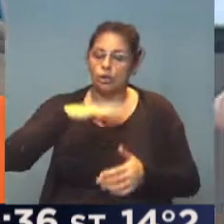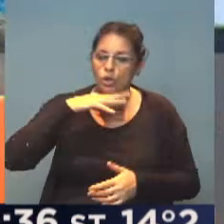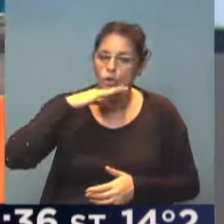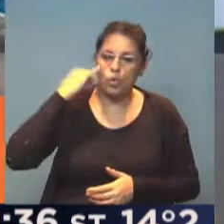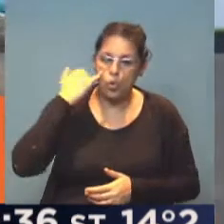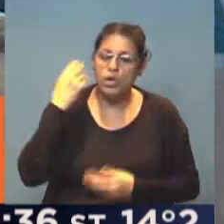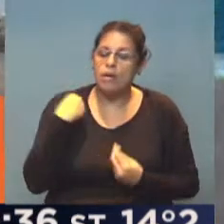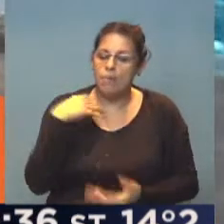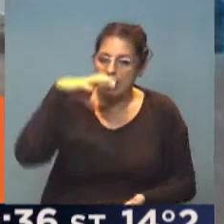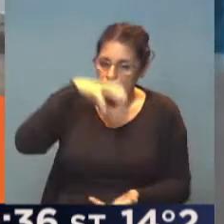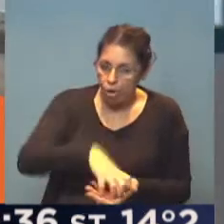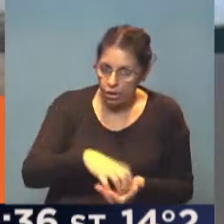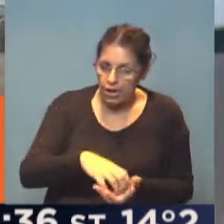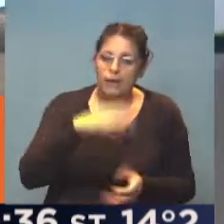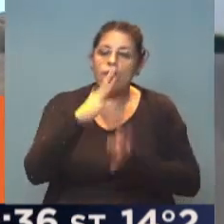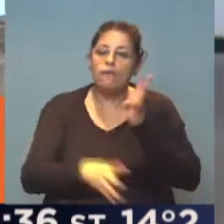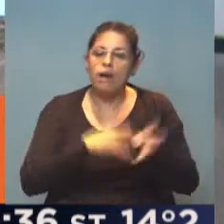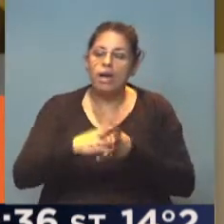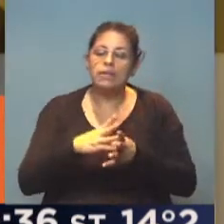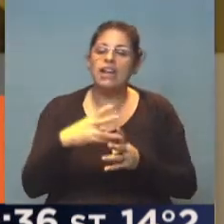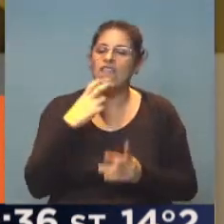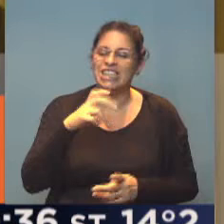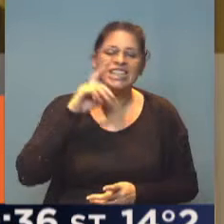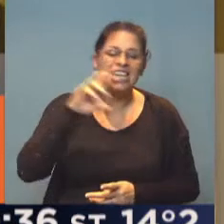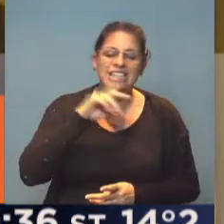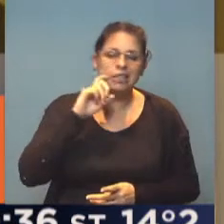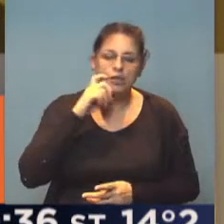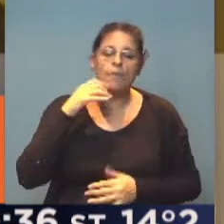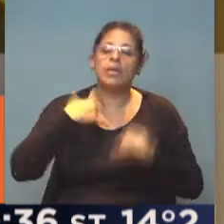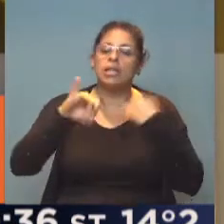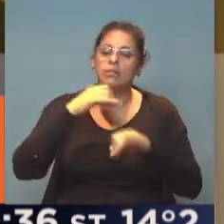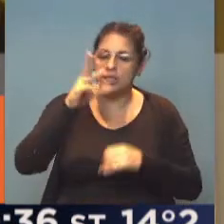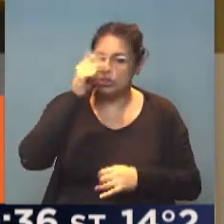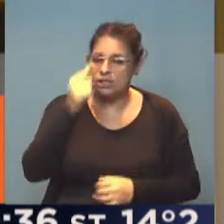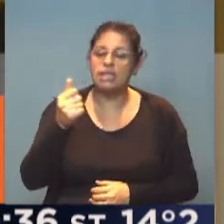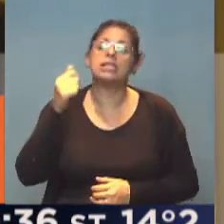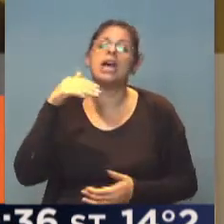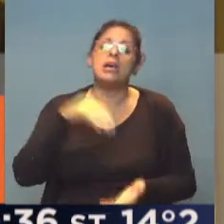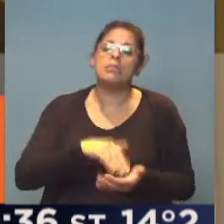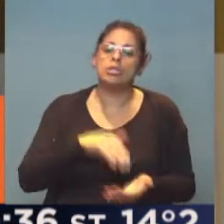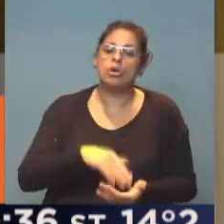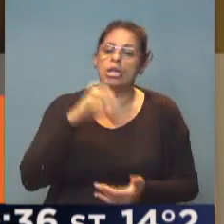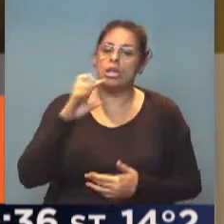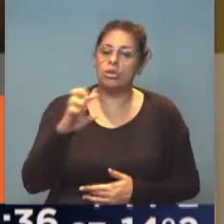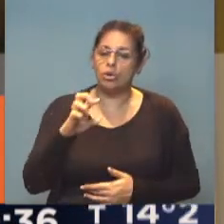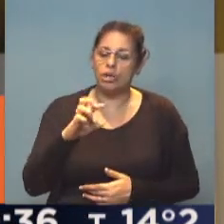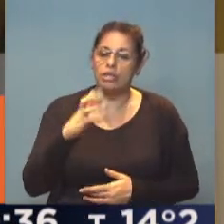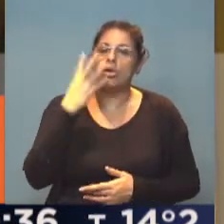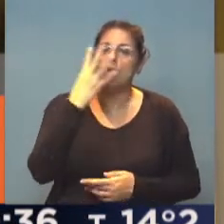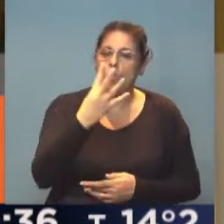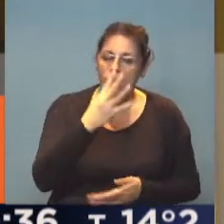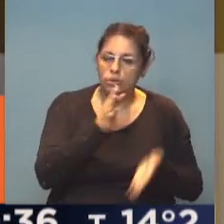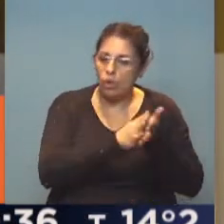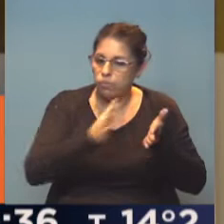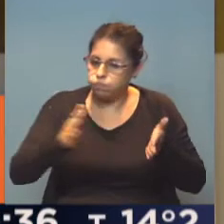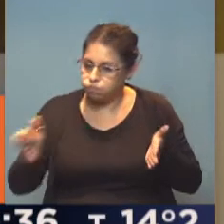instalar en Jujuy una fábrica de baterías de litio, una inversión del orden de los 60 millones de dólares, son 4 módulos.